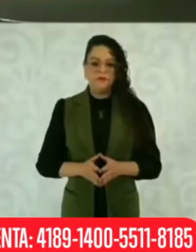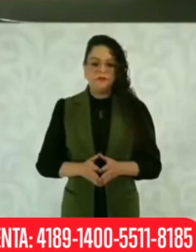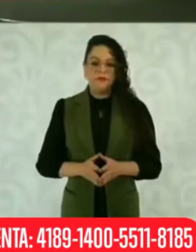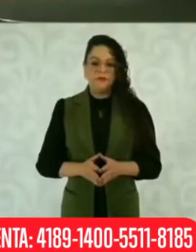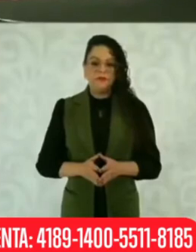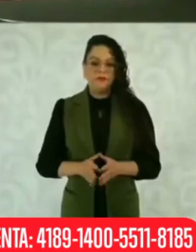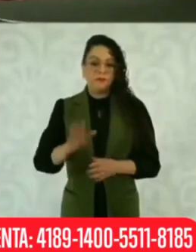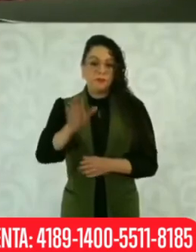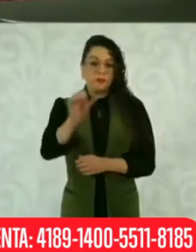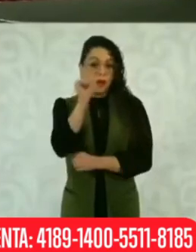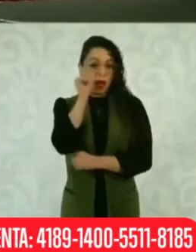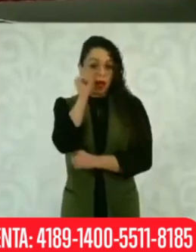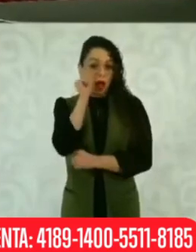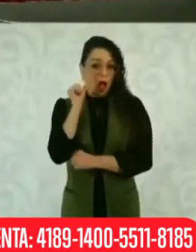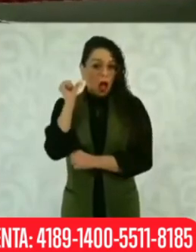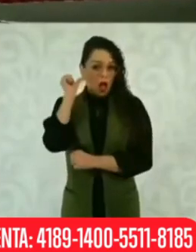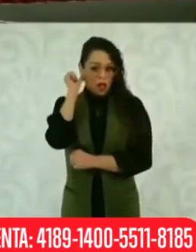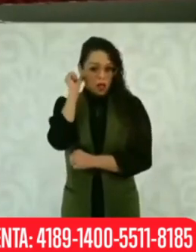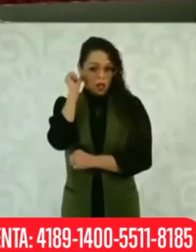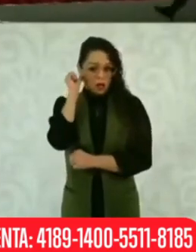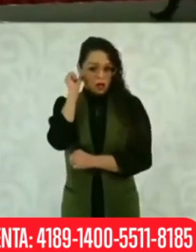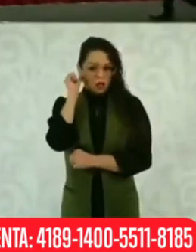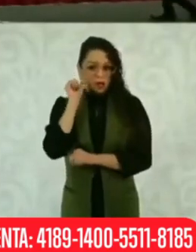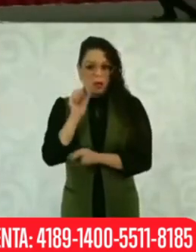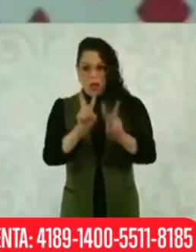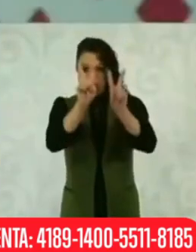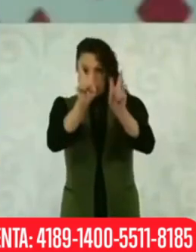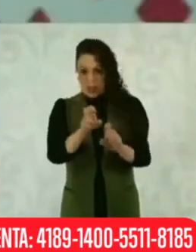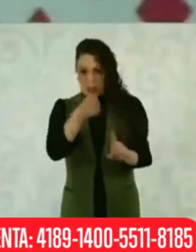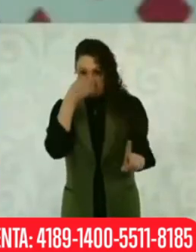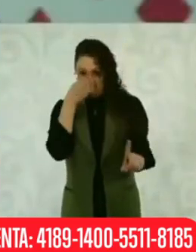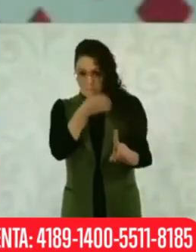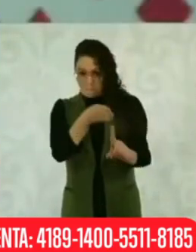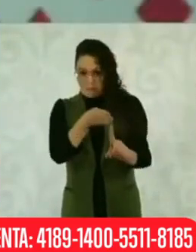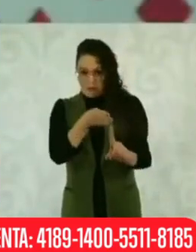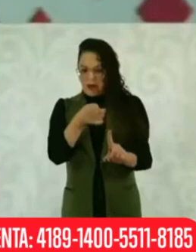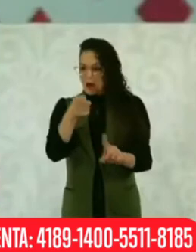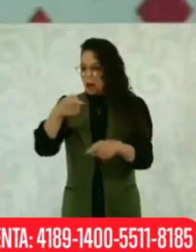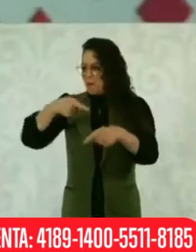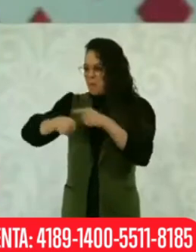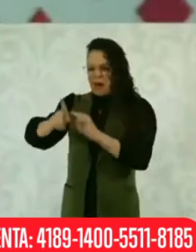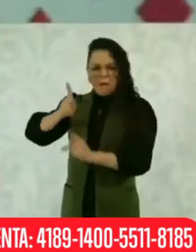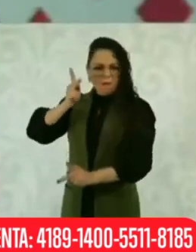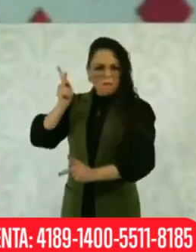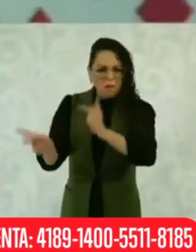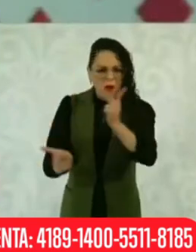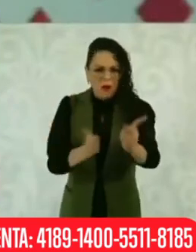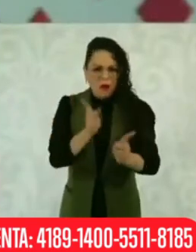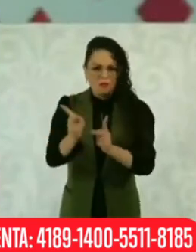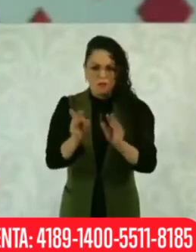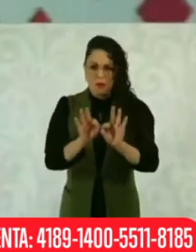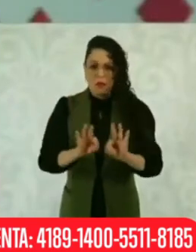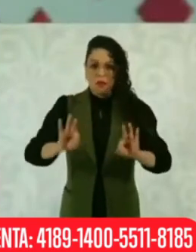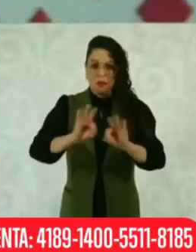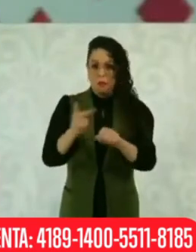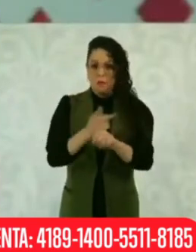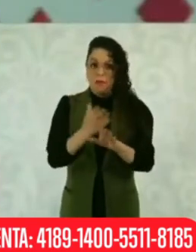El día de ayer hubo algunas preguntas sobre este tema y vale la pena recordar todo lo que